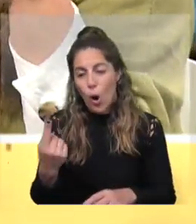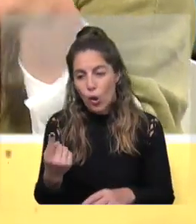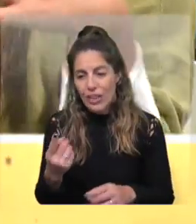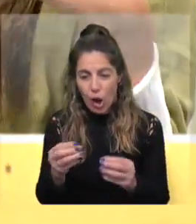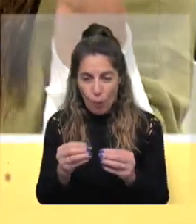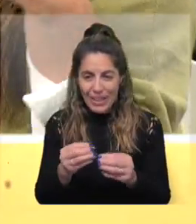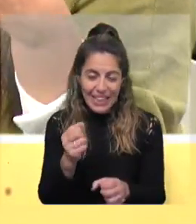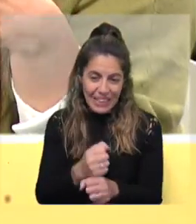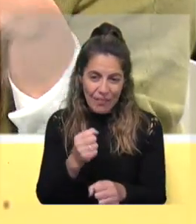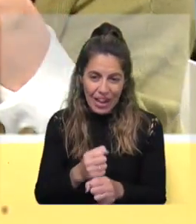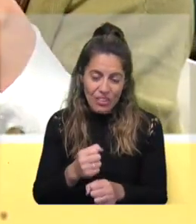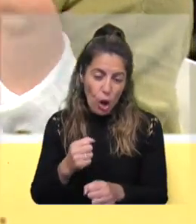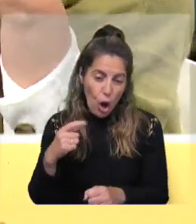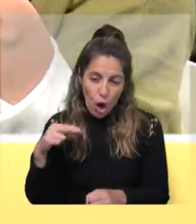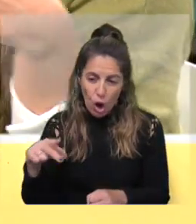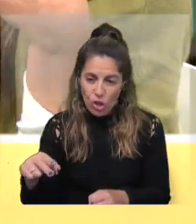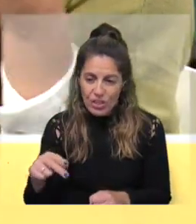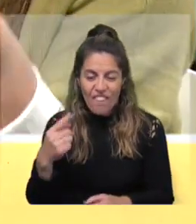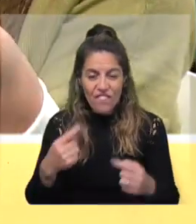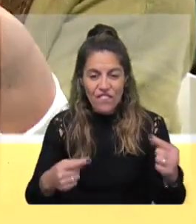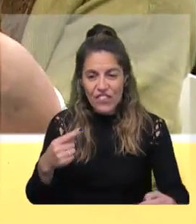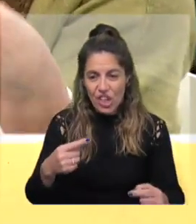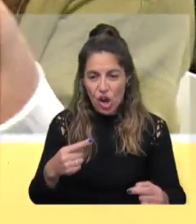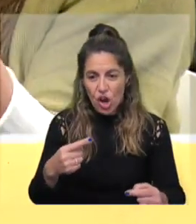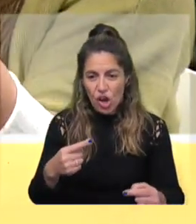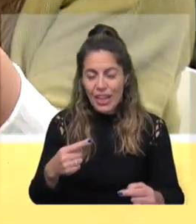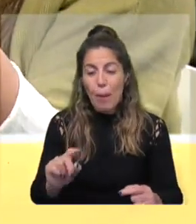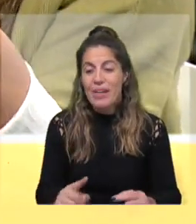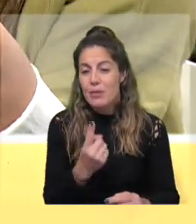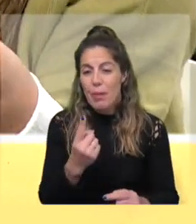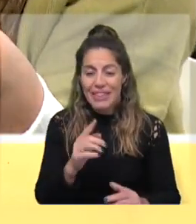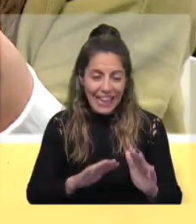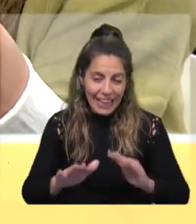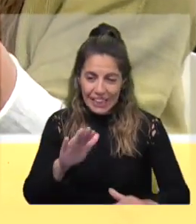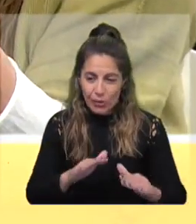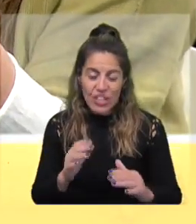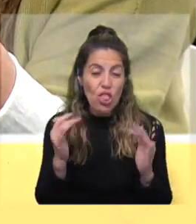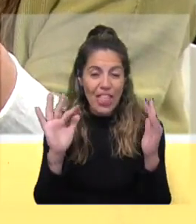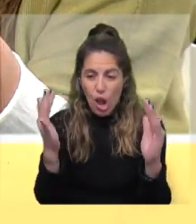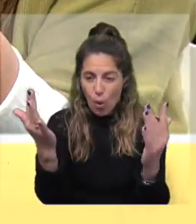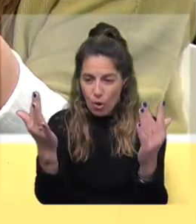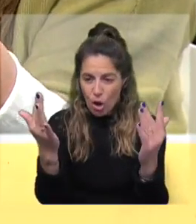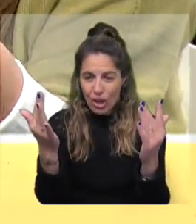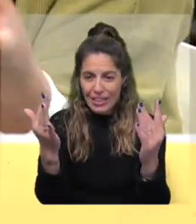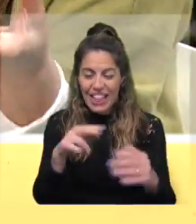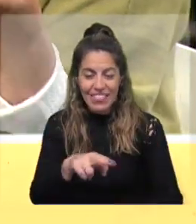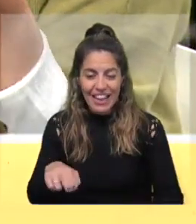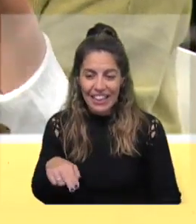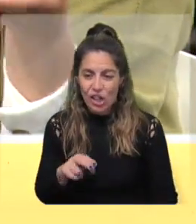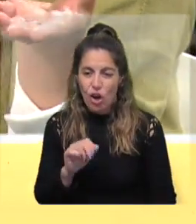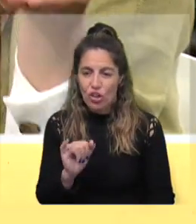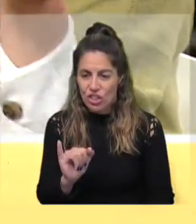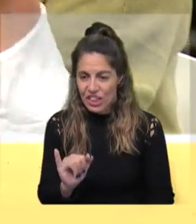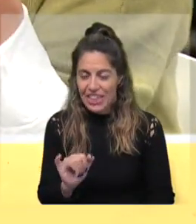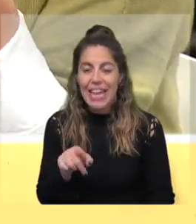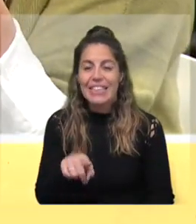está trabajando todavía con conservación de biodiversidad y principalmente restauración de los bosques ribereños del río Yi. Y ahí surge